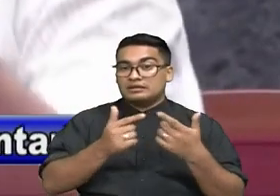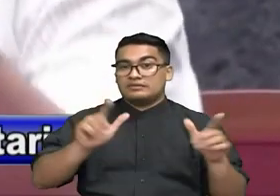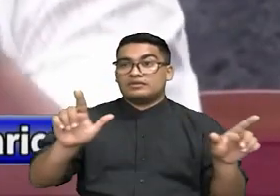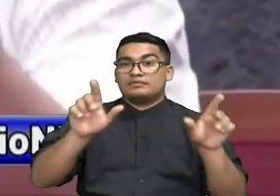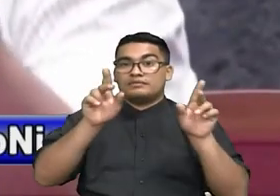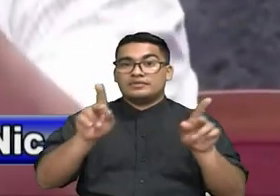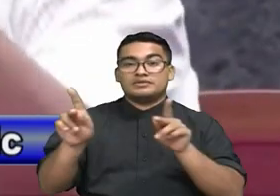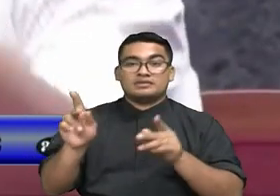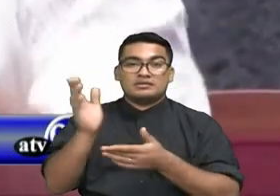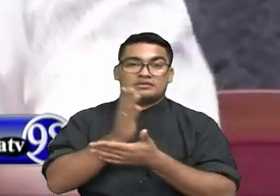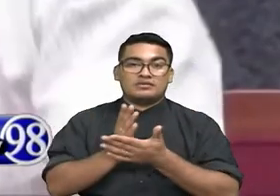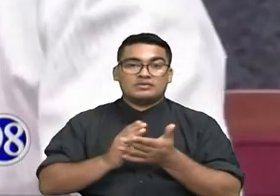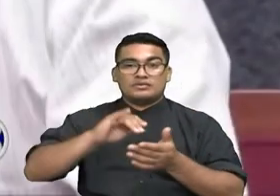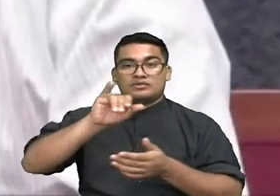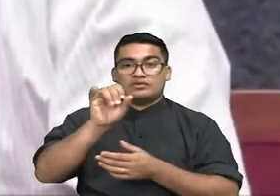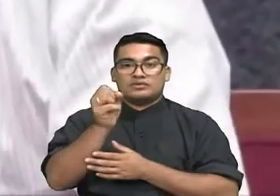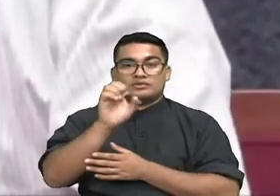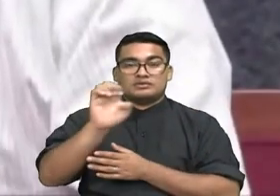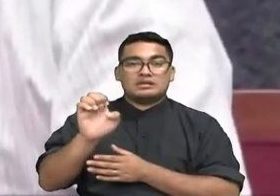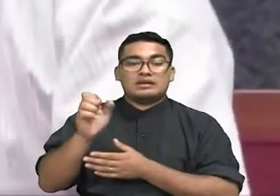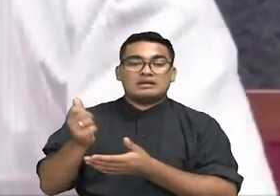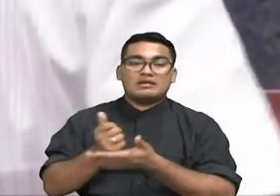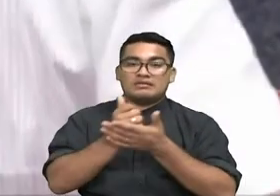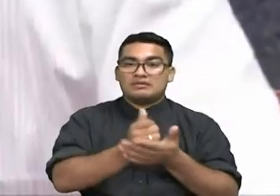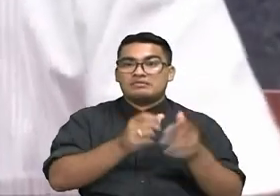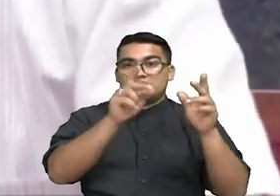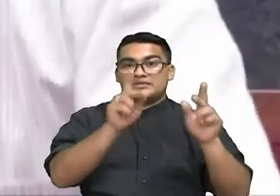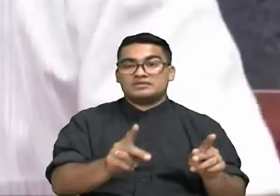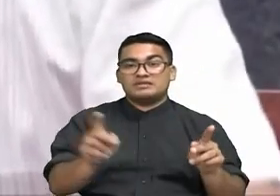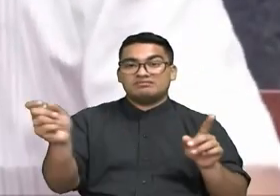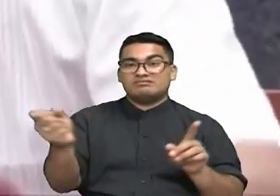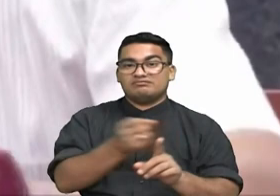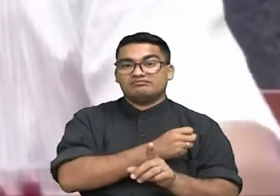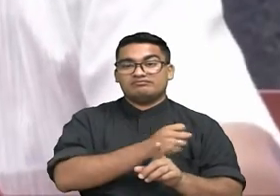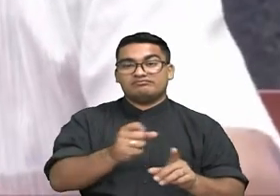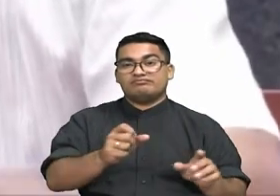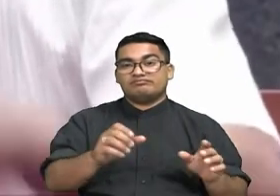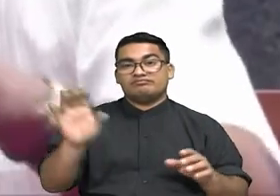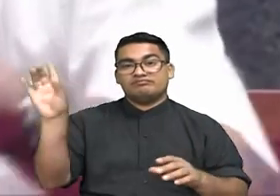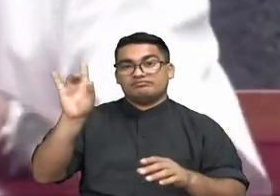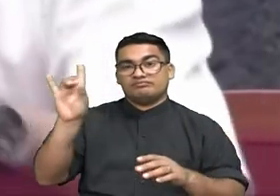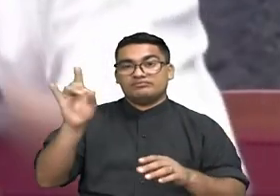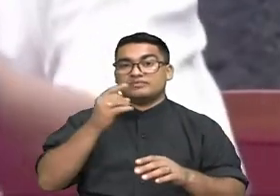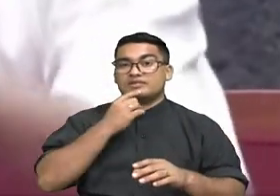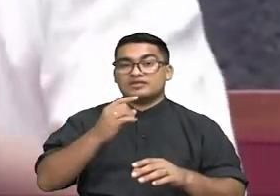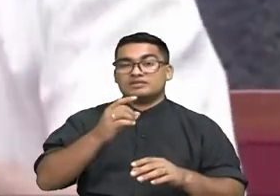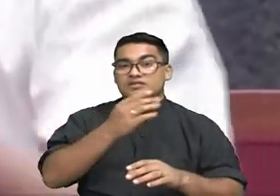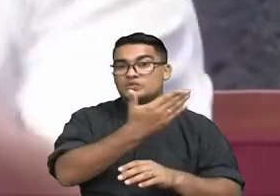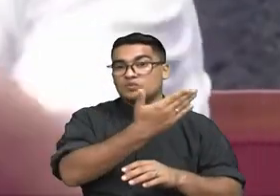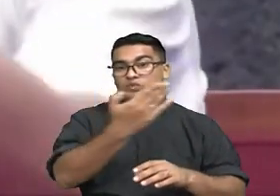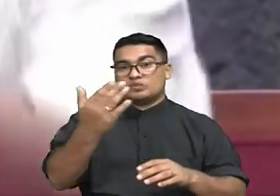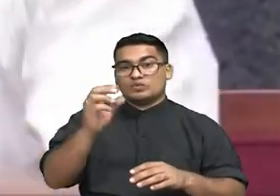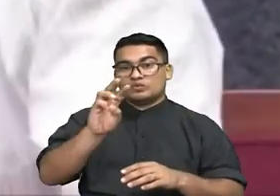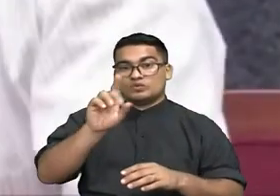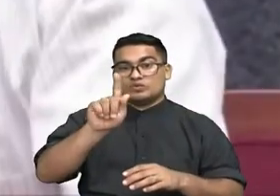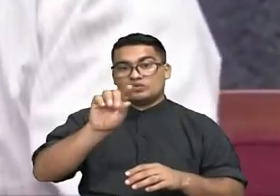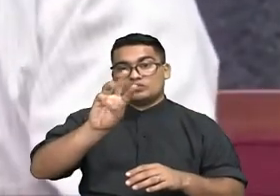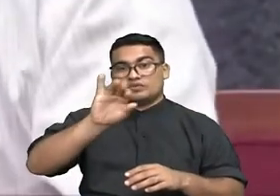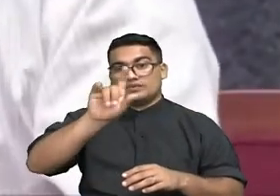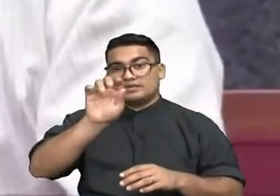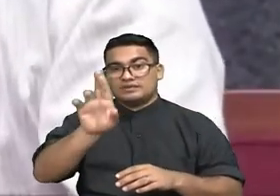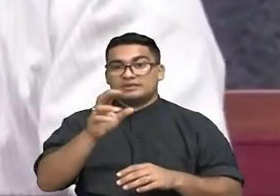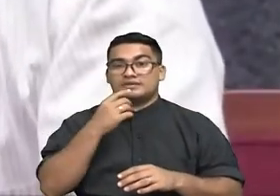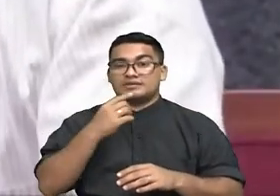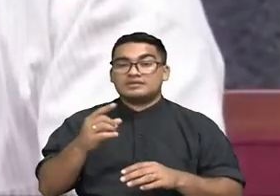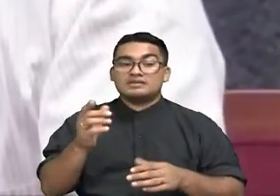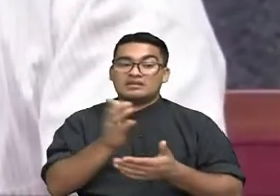como José María Leyes y favoreció a violadores de la manada boliviana. En su cuenta de Twitter, dijo que dichas